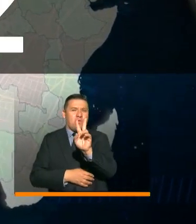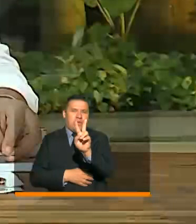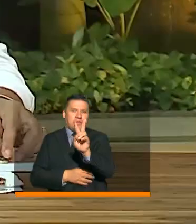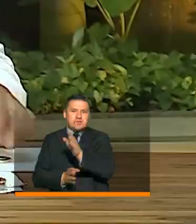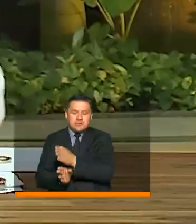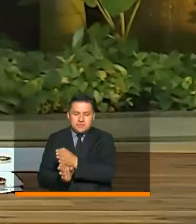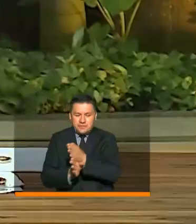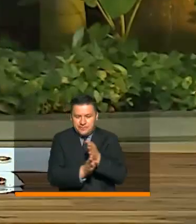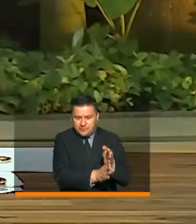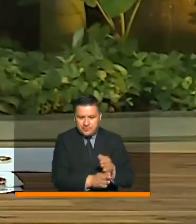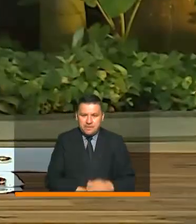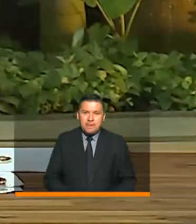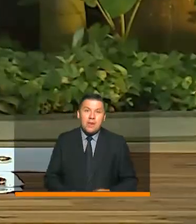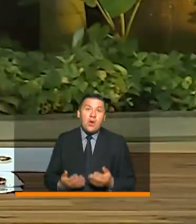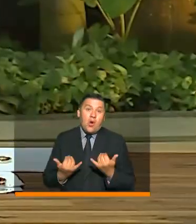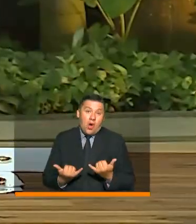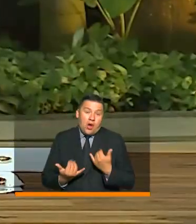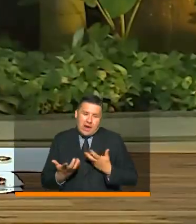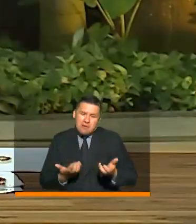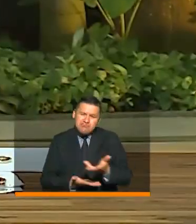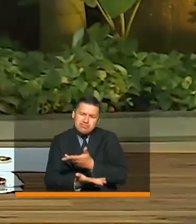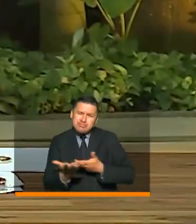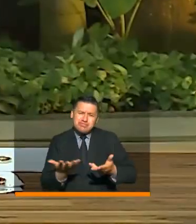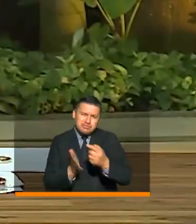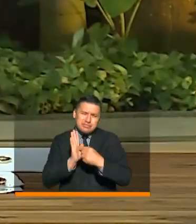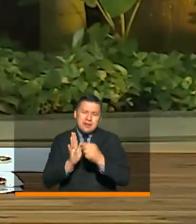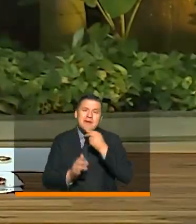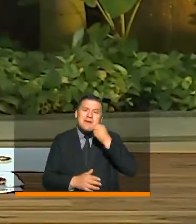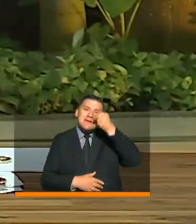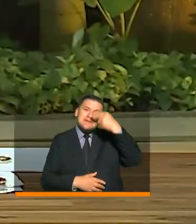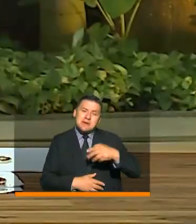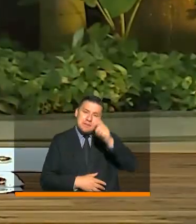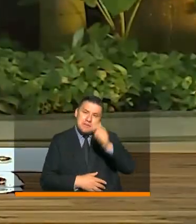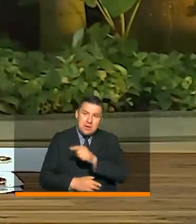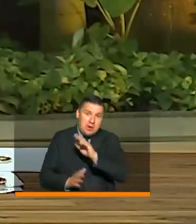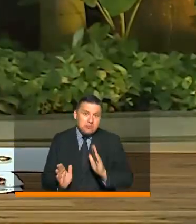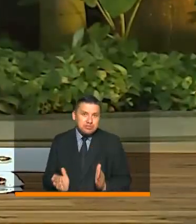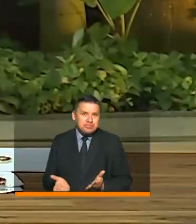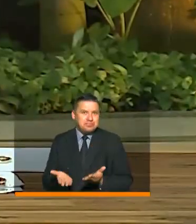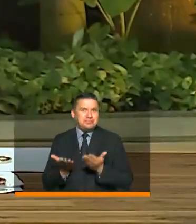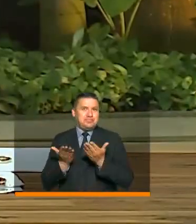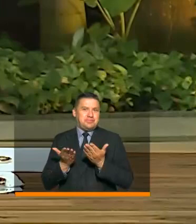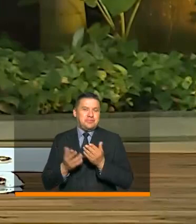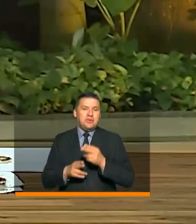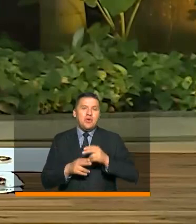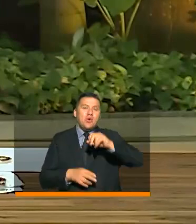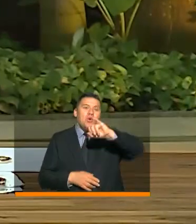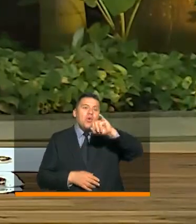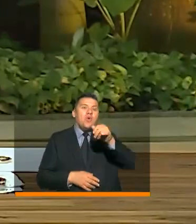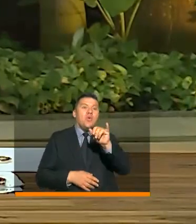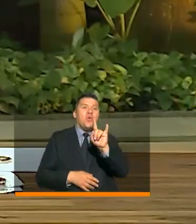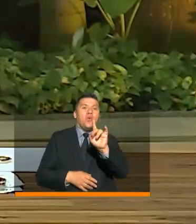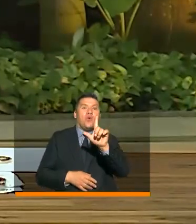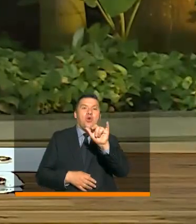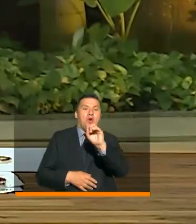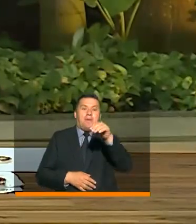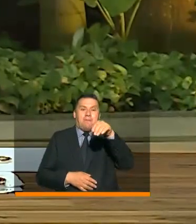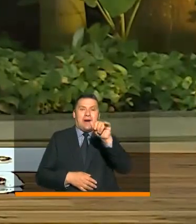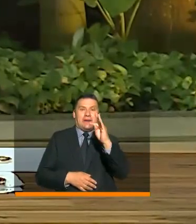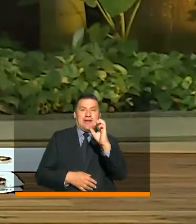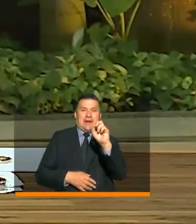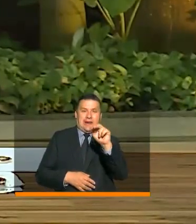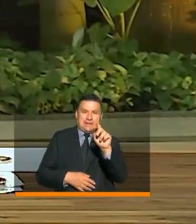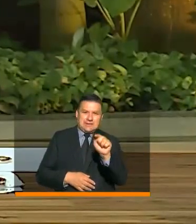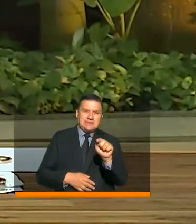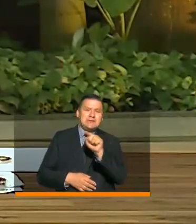2.809.352. Hoy quisiera compartirles a ustedes una historia de recuperación. Don Julio Martínez nos cuenta